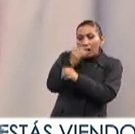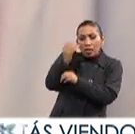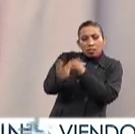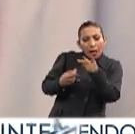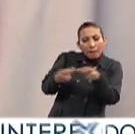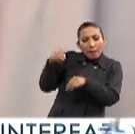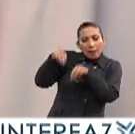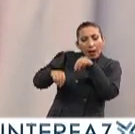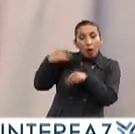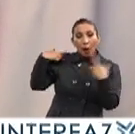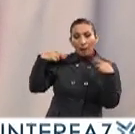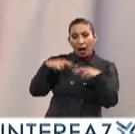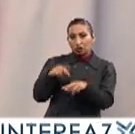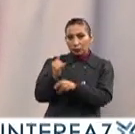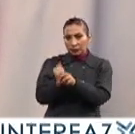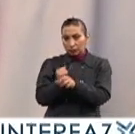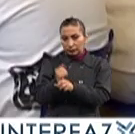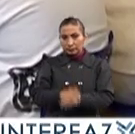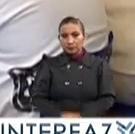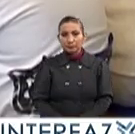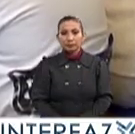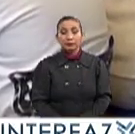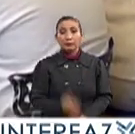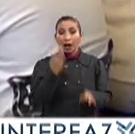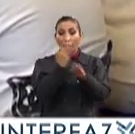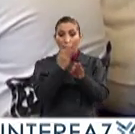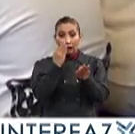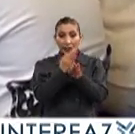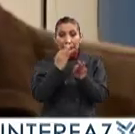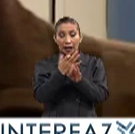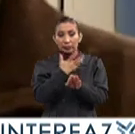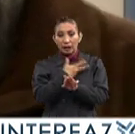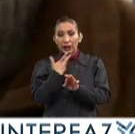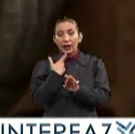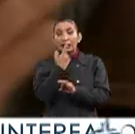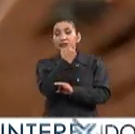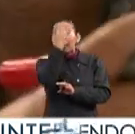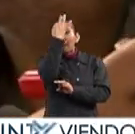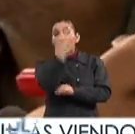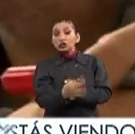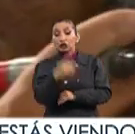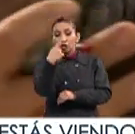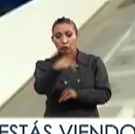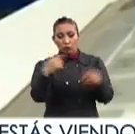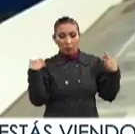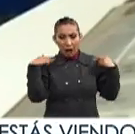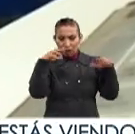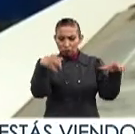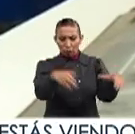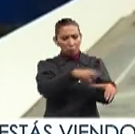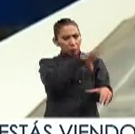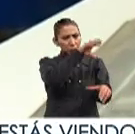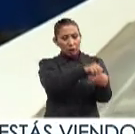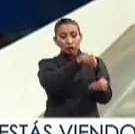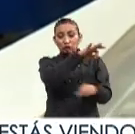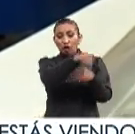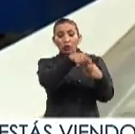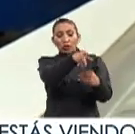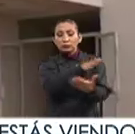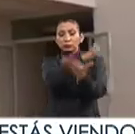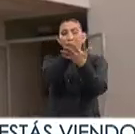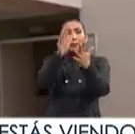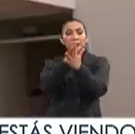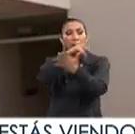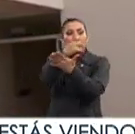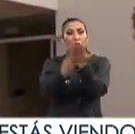desarrollo de ellos como docentes investigadores. Actualmente tienen conformado el 100% de su plantilla de maestros y todos ellos